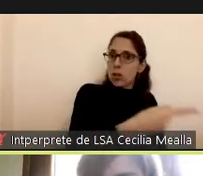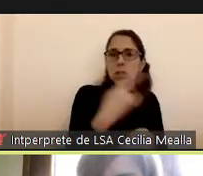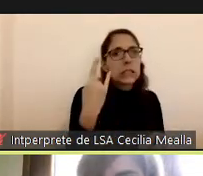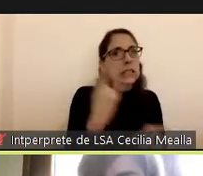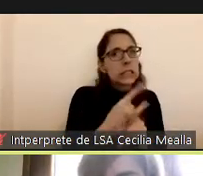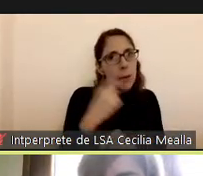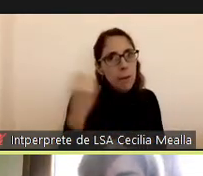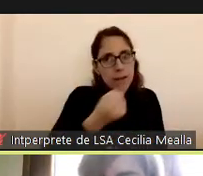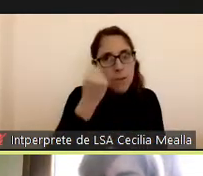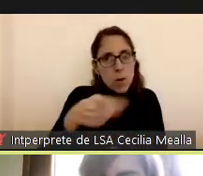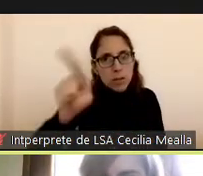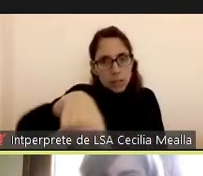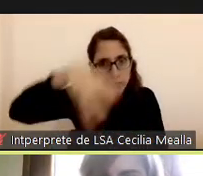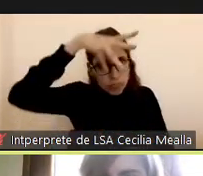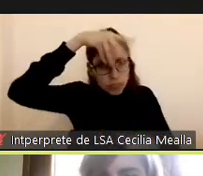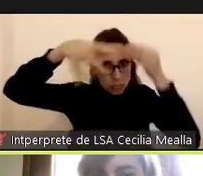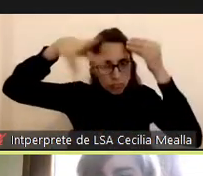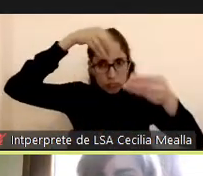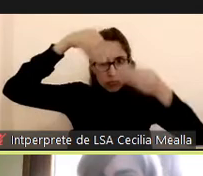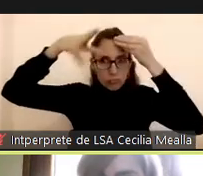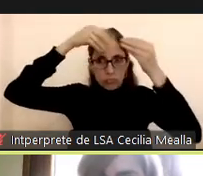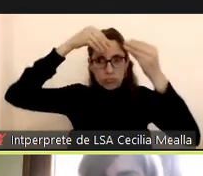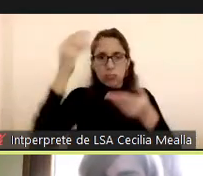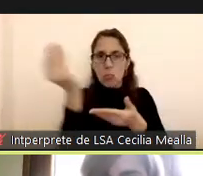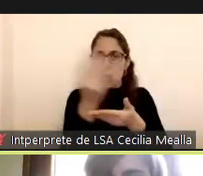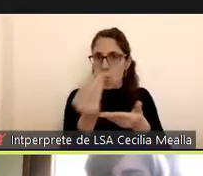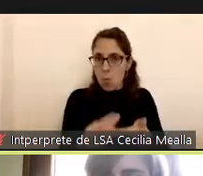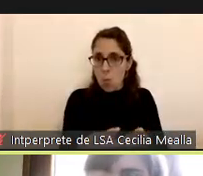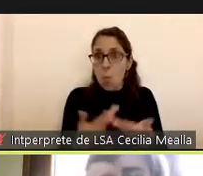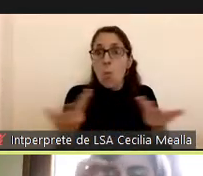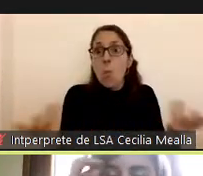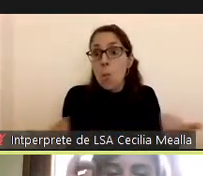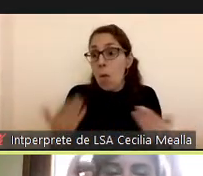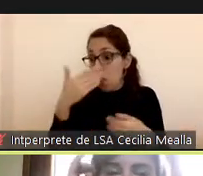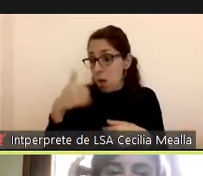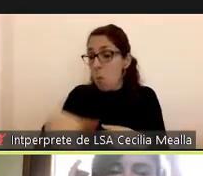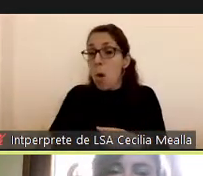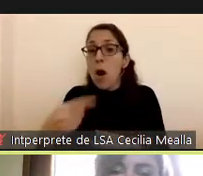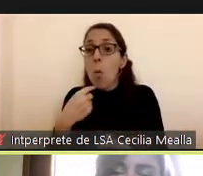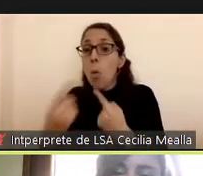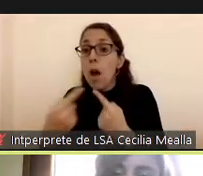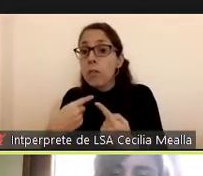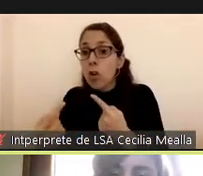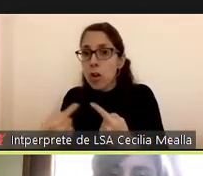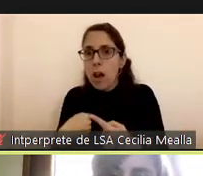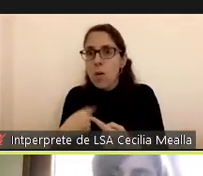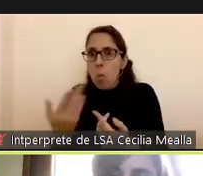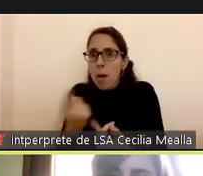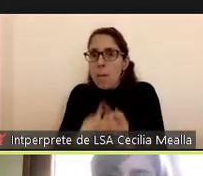los aprendan porque pueden llegar a estar en los cuestionarios, ¿sí? Entonces,